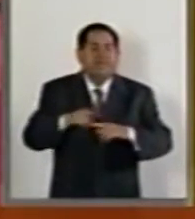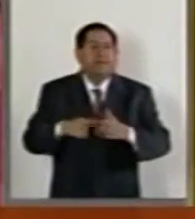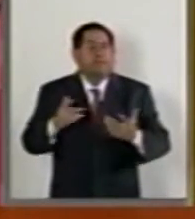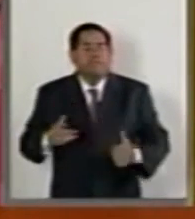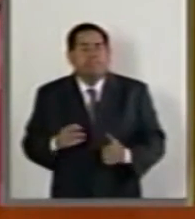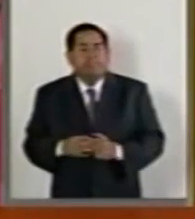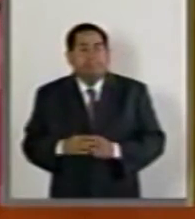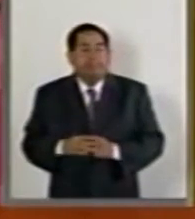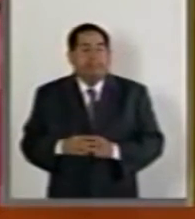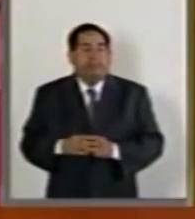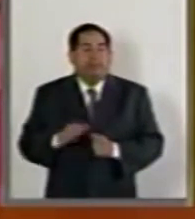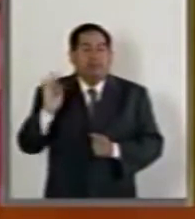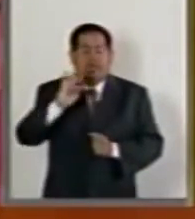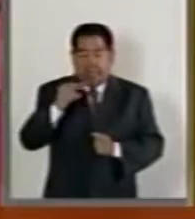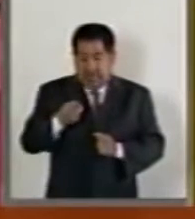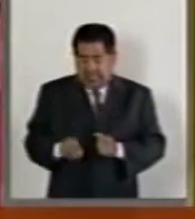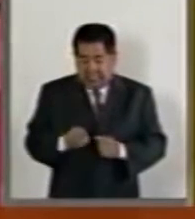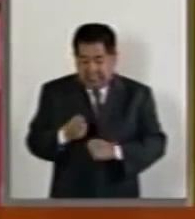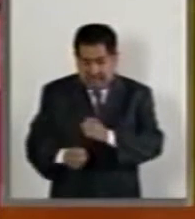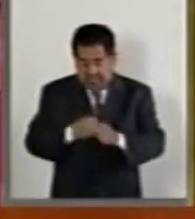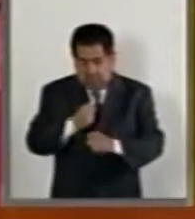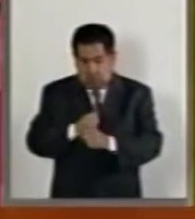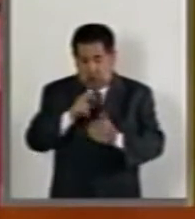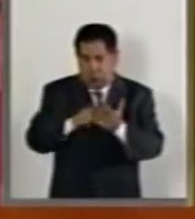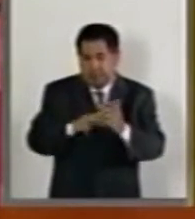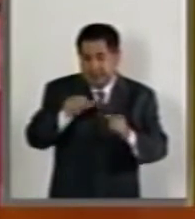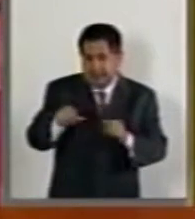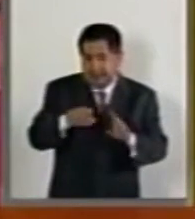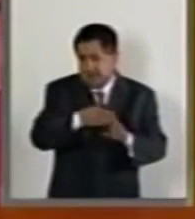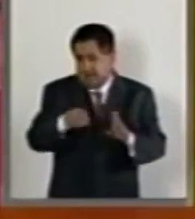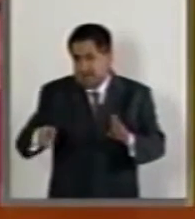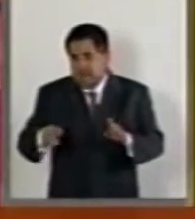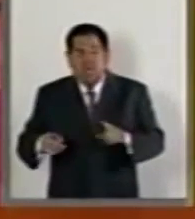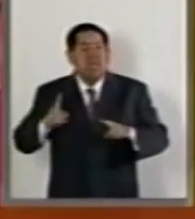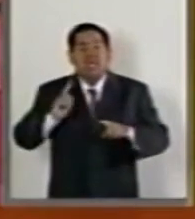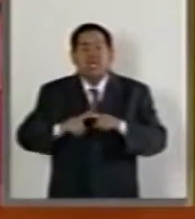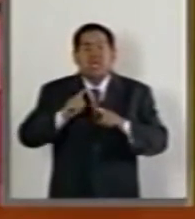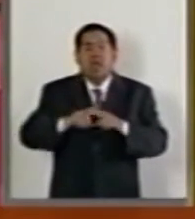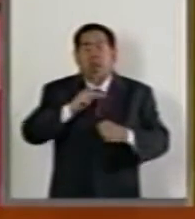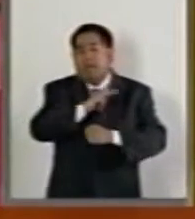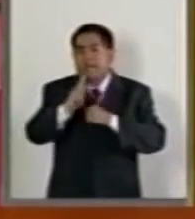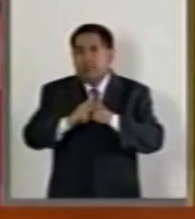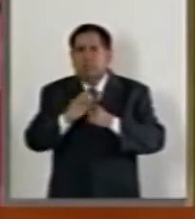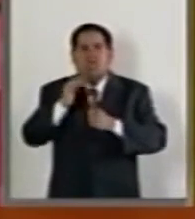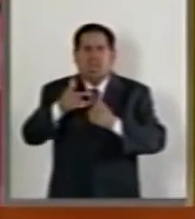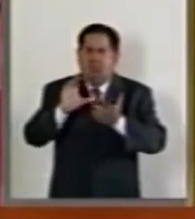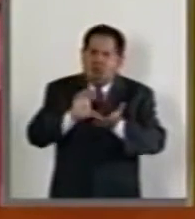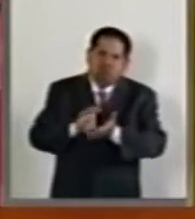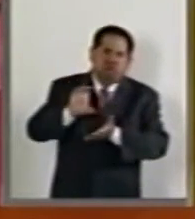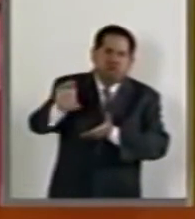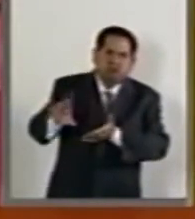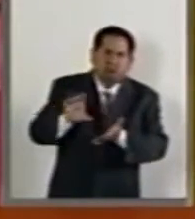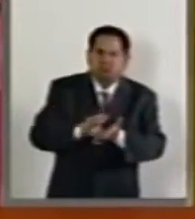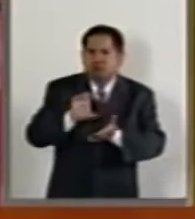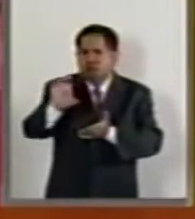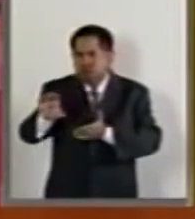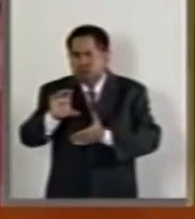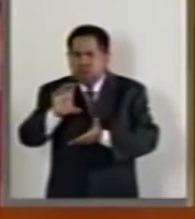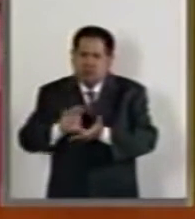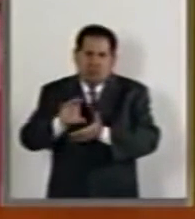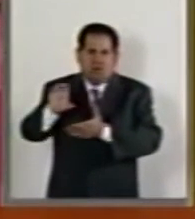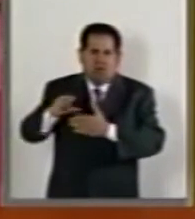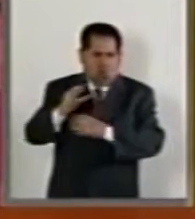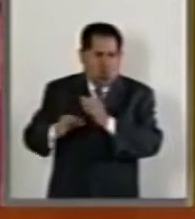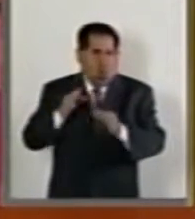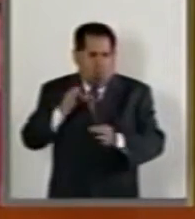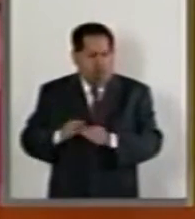que este año los únicos países que han aportado sus recursos